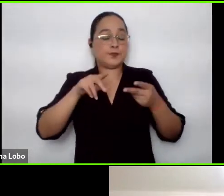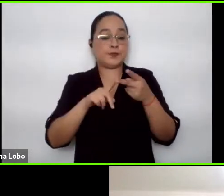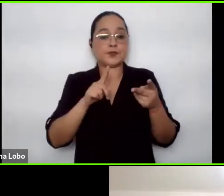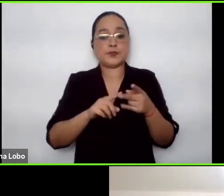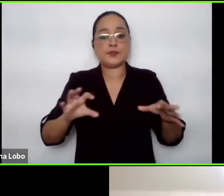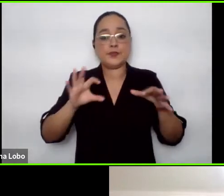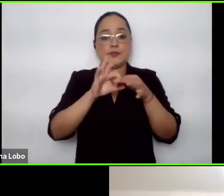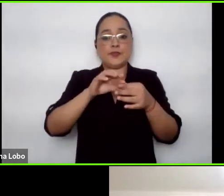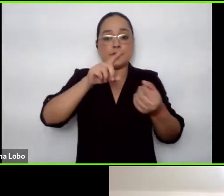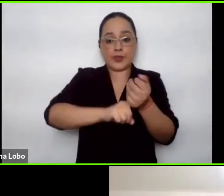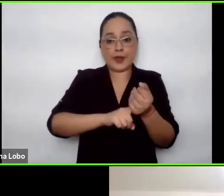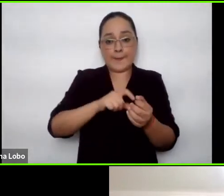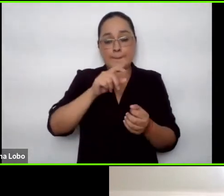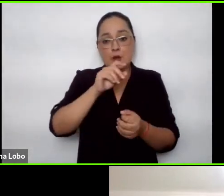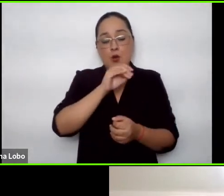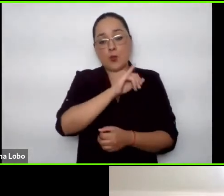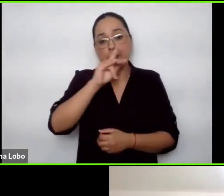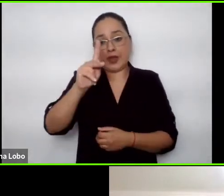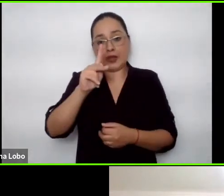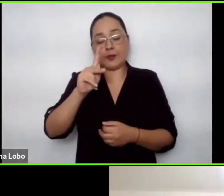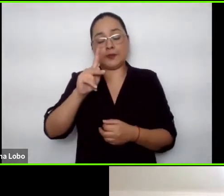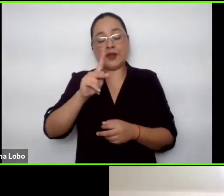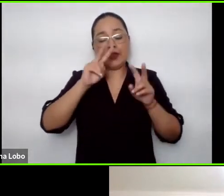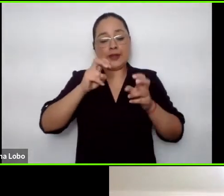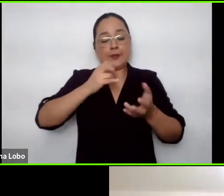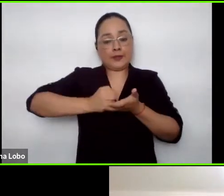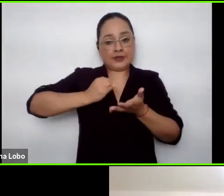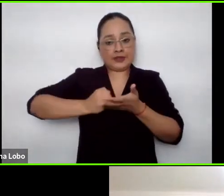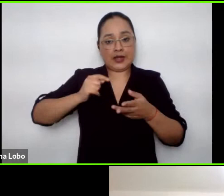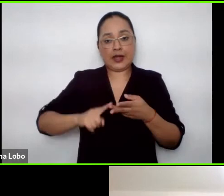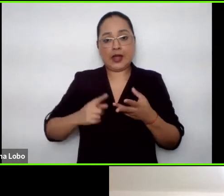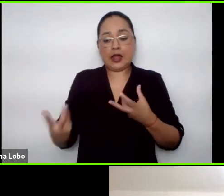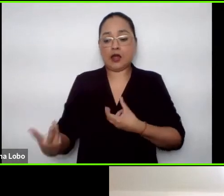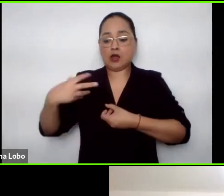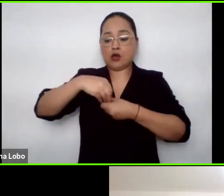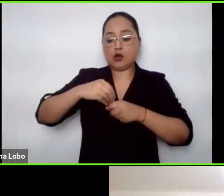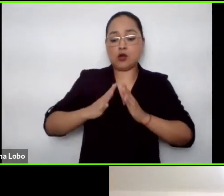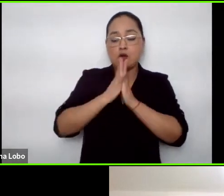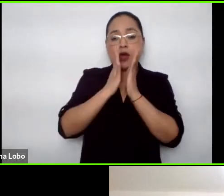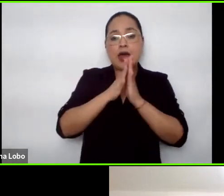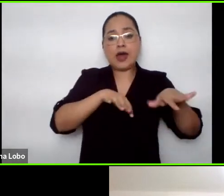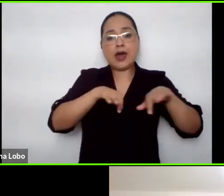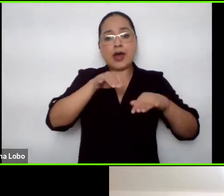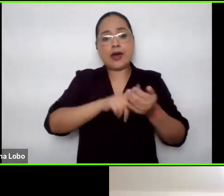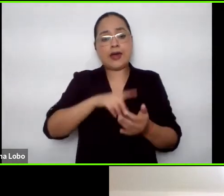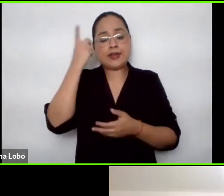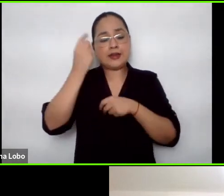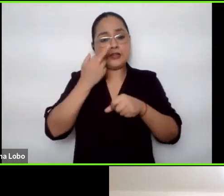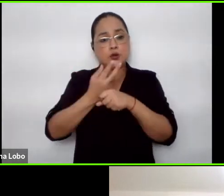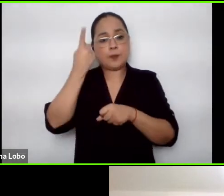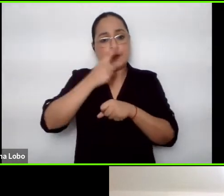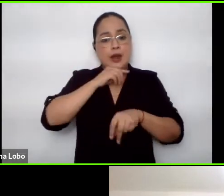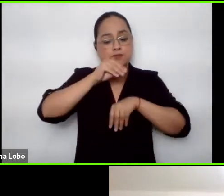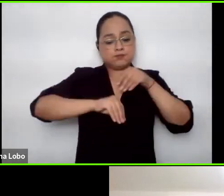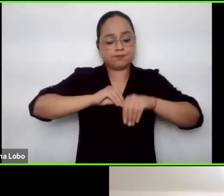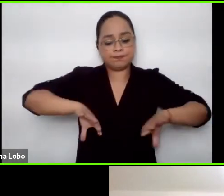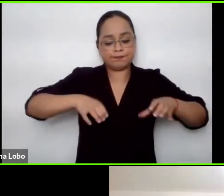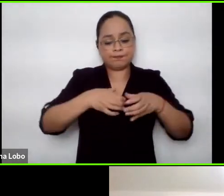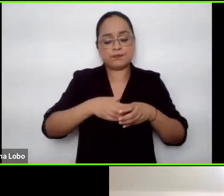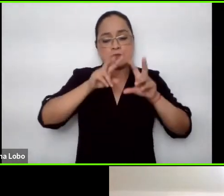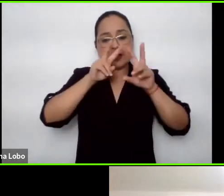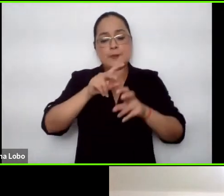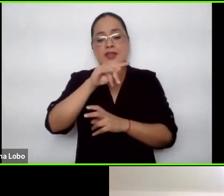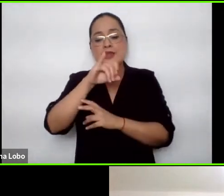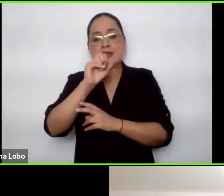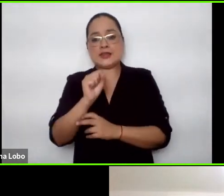Universidad Panamericana y actualmente se encuentra adscrito a la Dirección General de la Coordinación de Compilación y Sistematización de